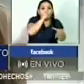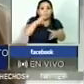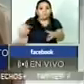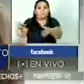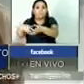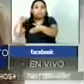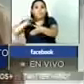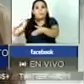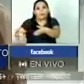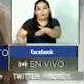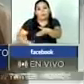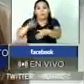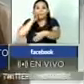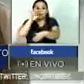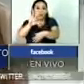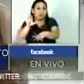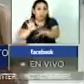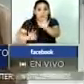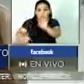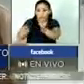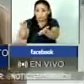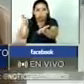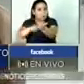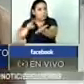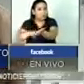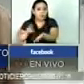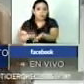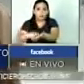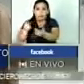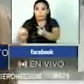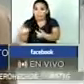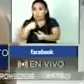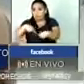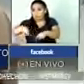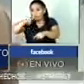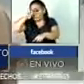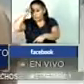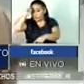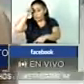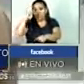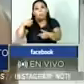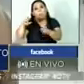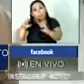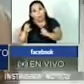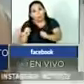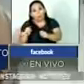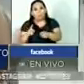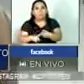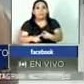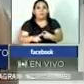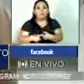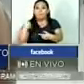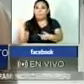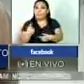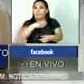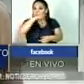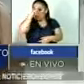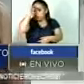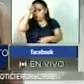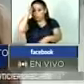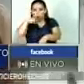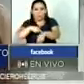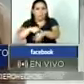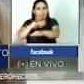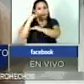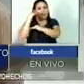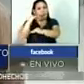Alejandro Yamatei que ha suspendido la contratación del personal permanente en el renglón 011 o bien del personal temporante en el